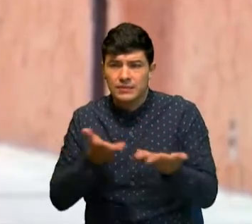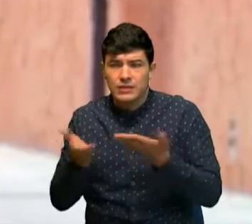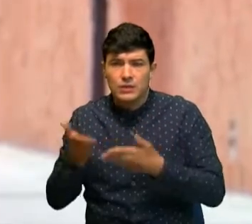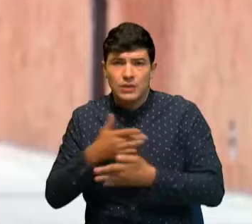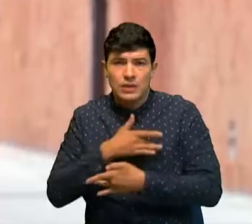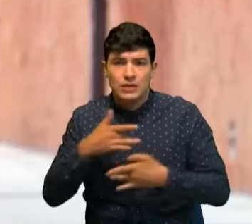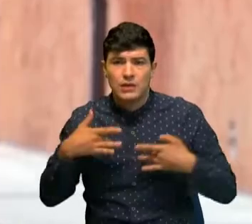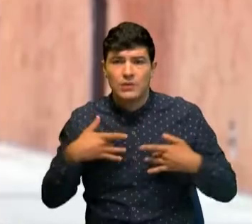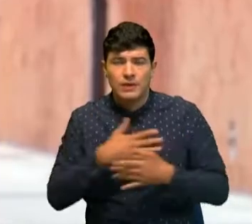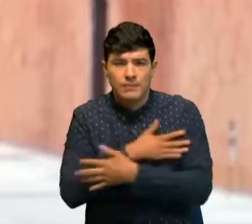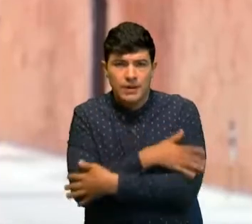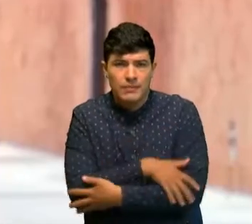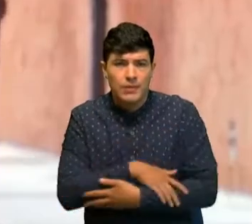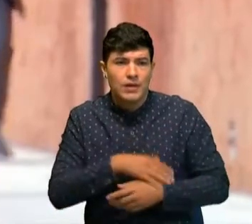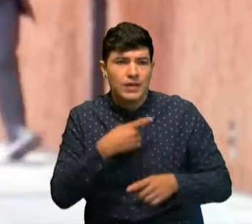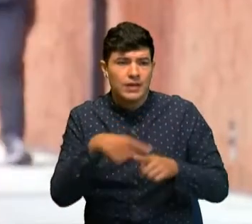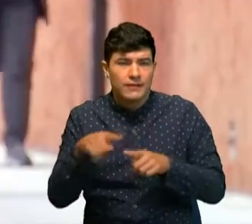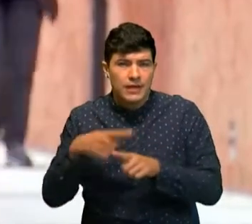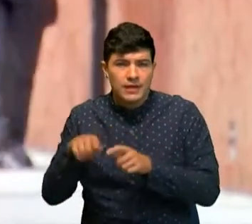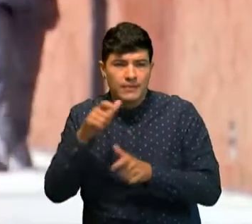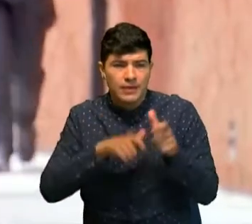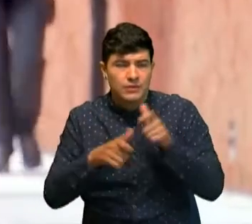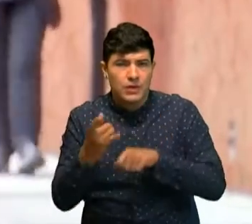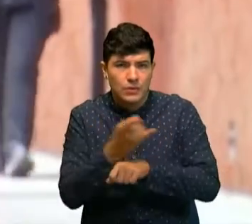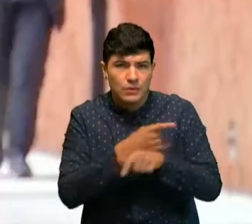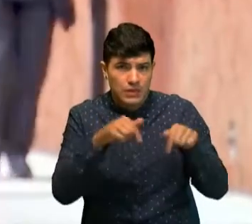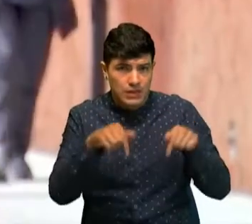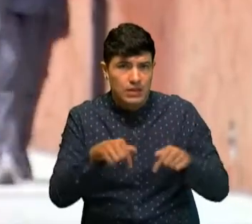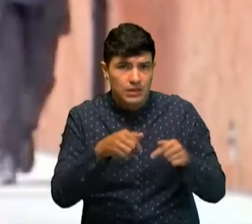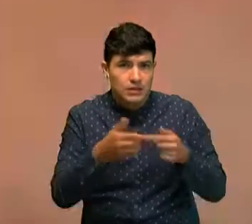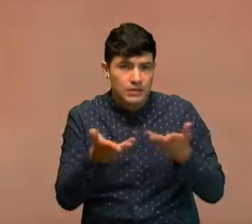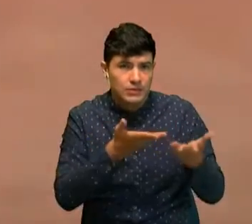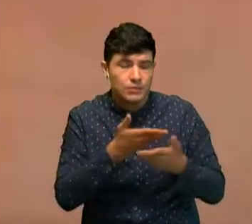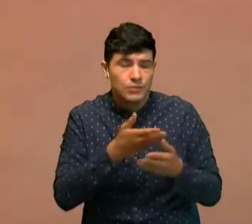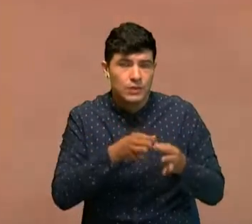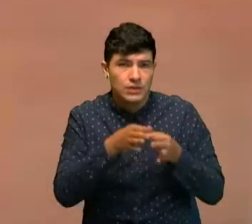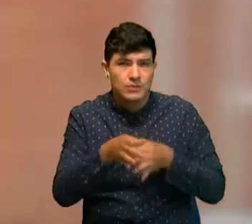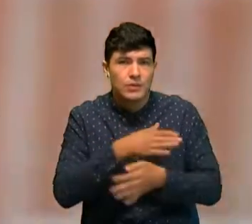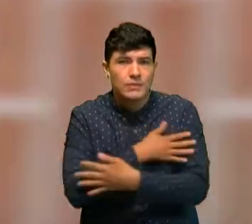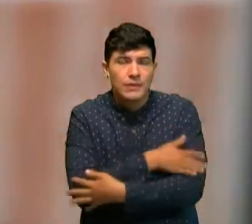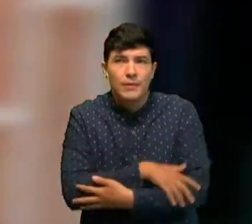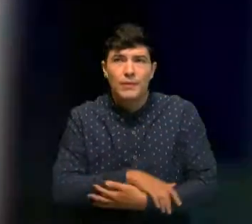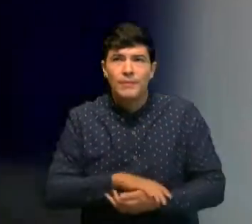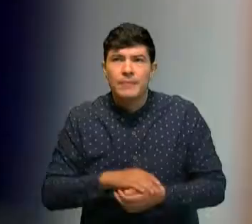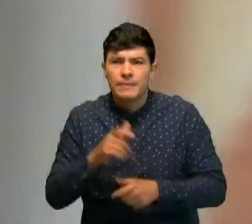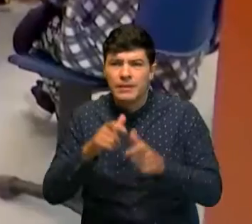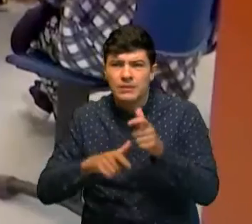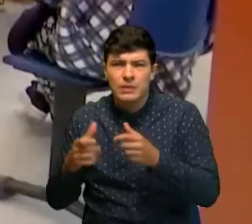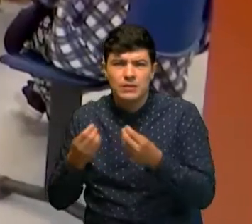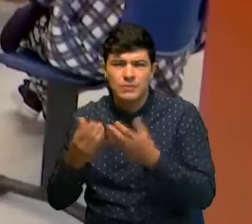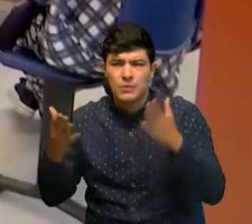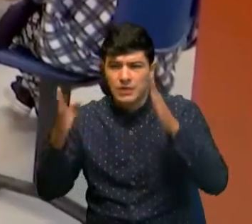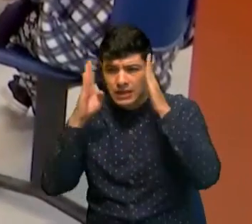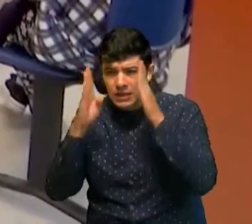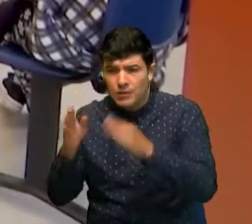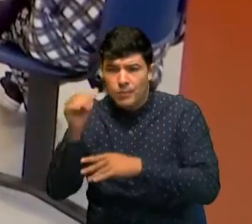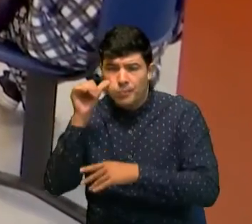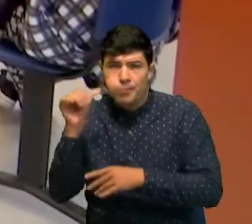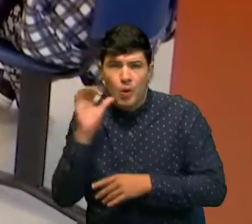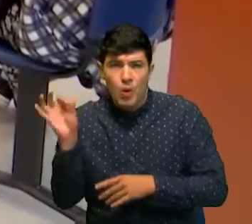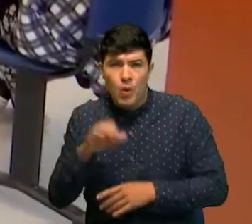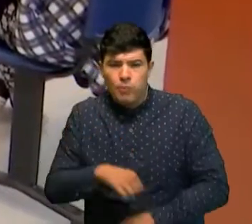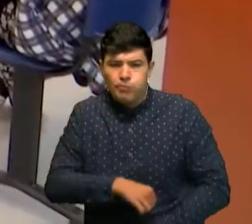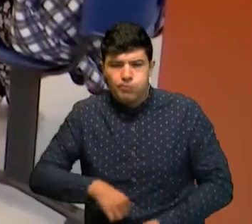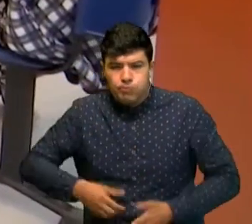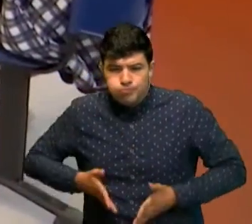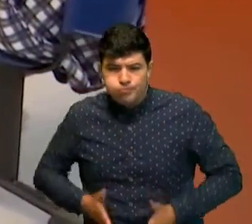demás usuarios de la provincia de Pamplona. Las estadísticas reflejan el aumento en la atención de partos y cesáreas. En lo que va